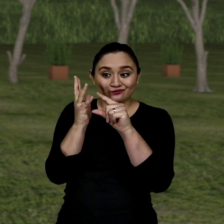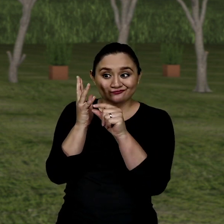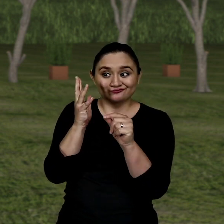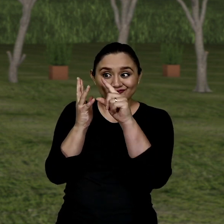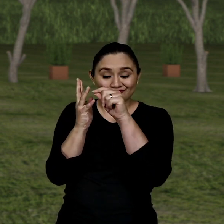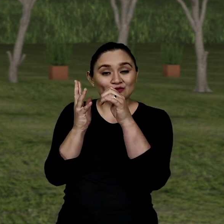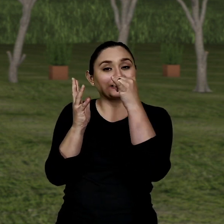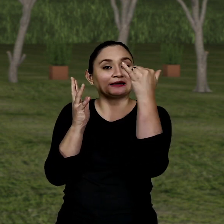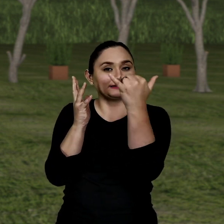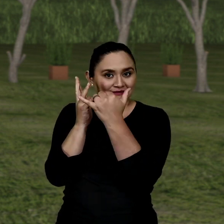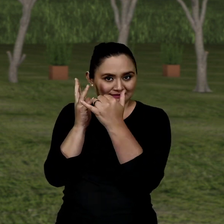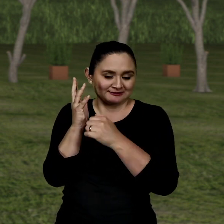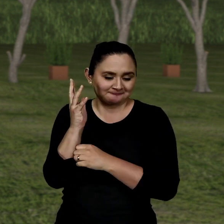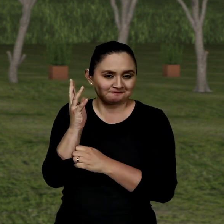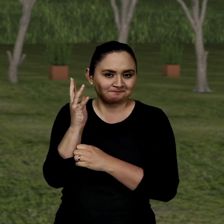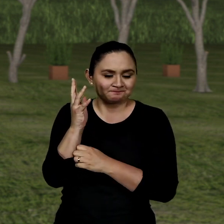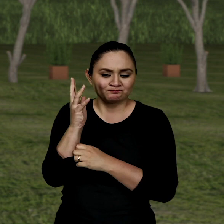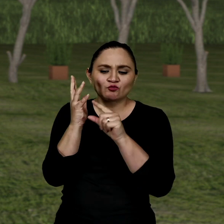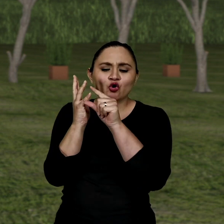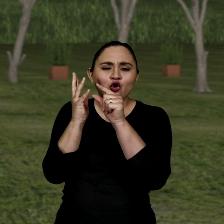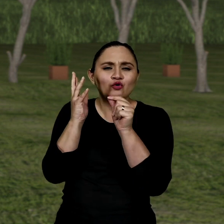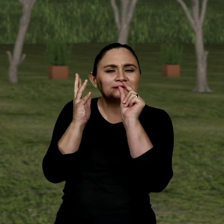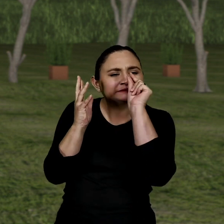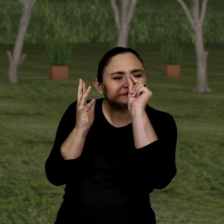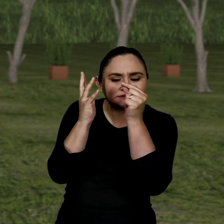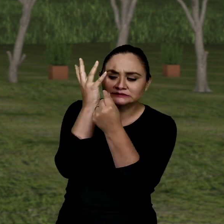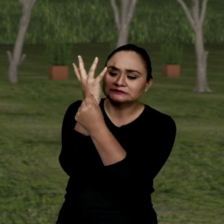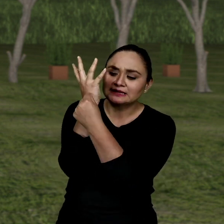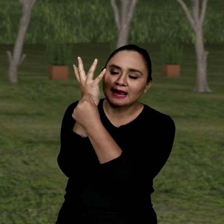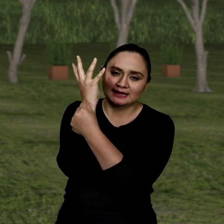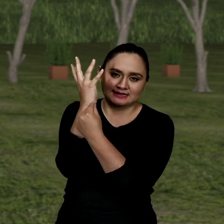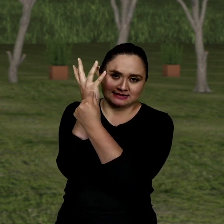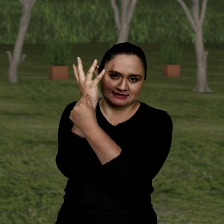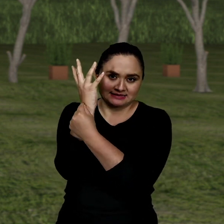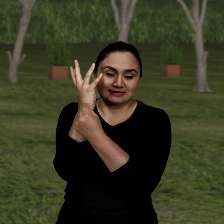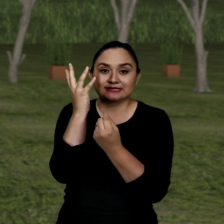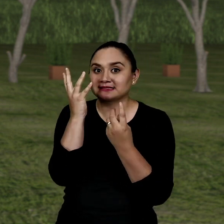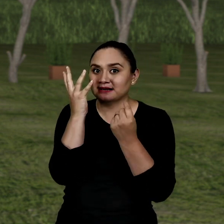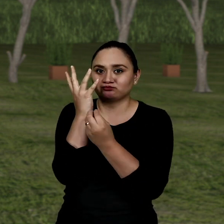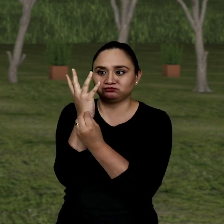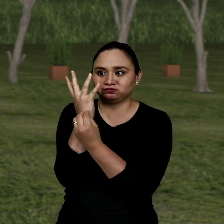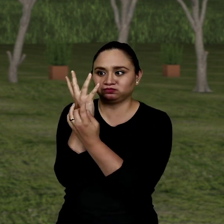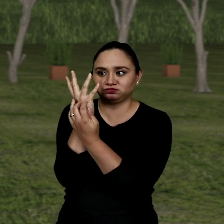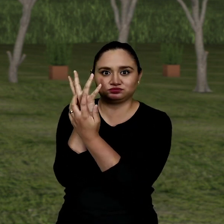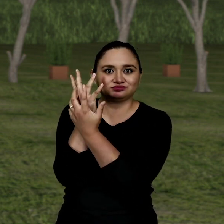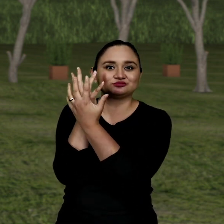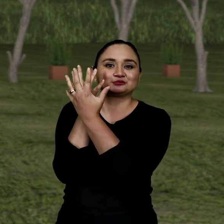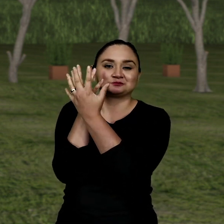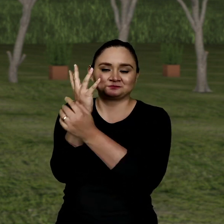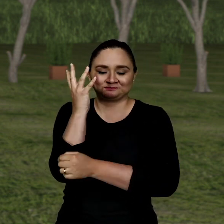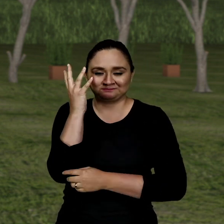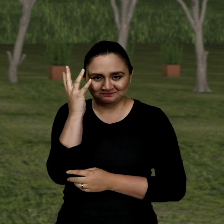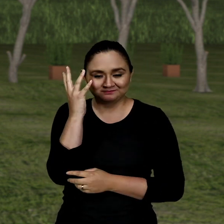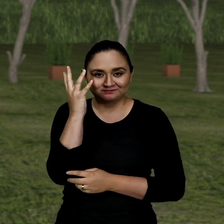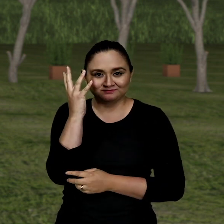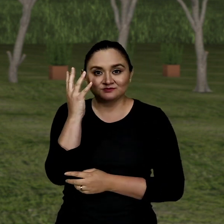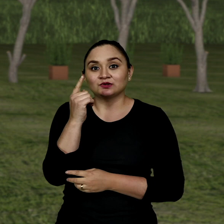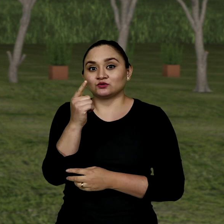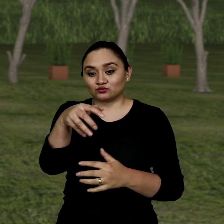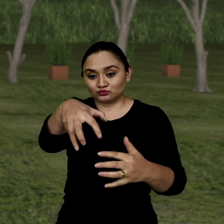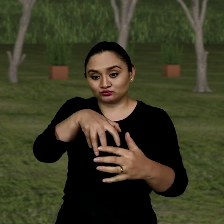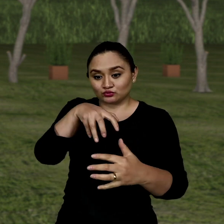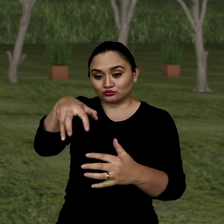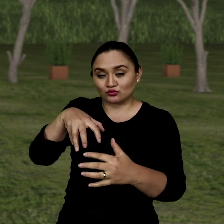rápidamente una vez que las demás hayan sido retiradas. Si se cosecha evitando arrancar las hojas y dañar la planta, se